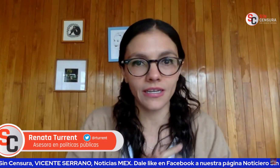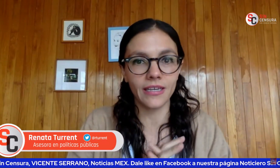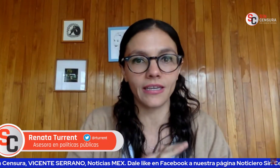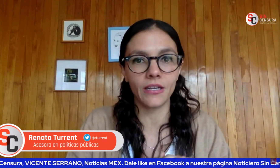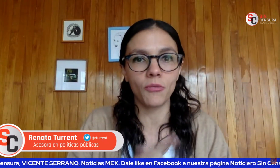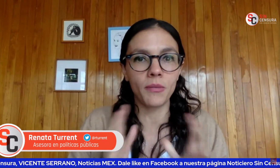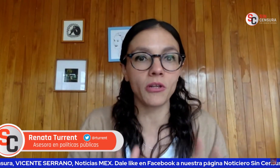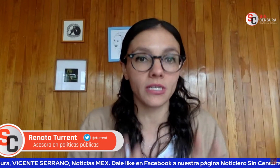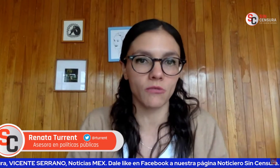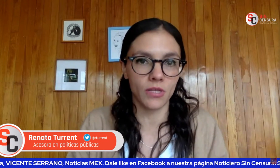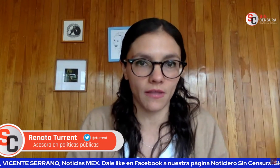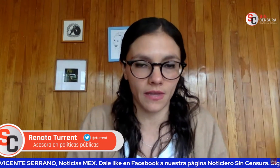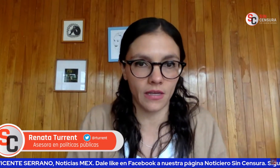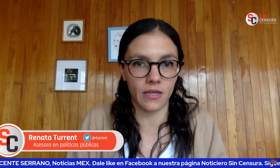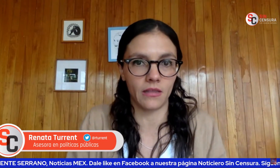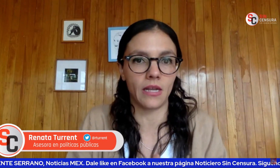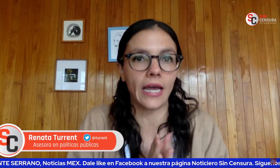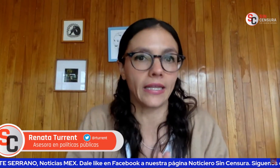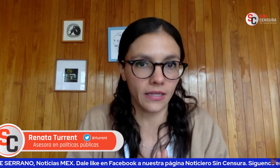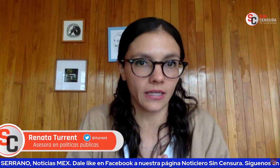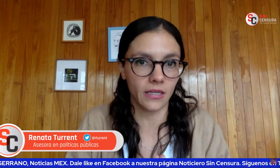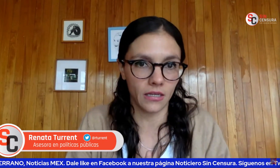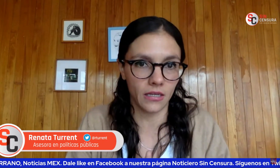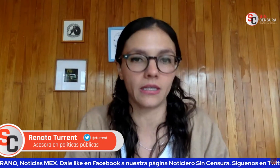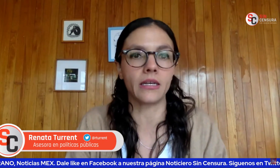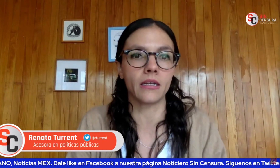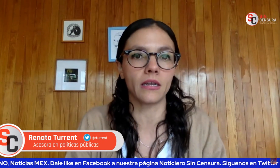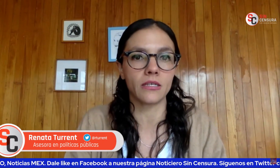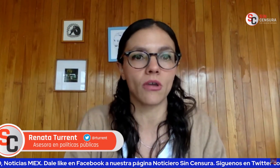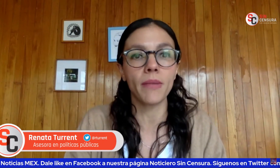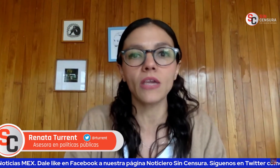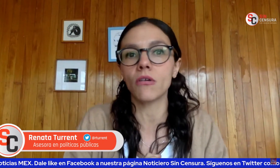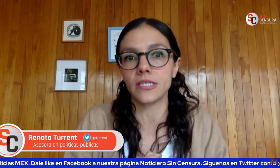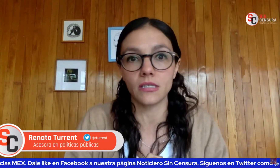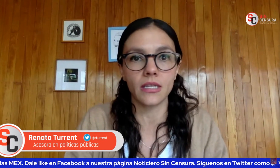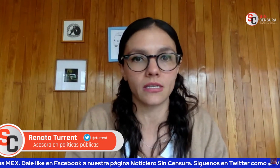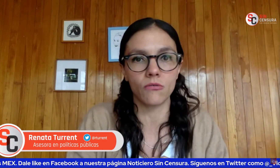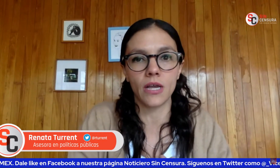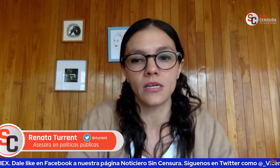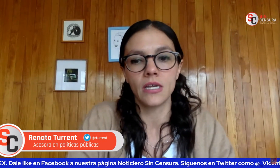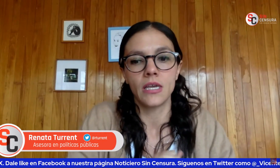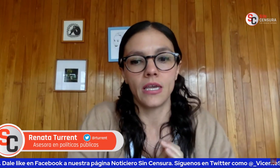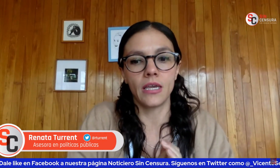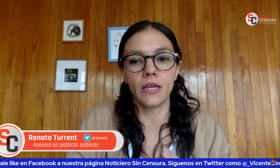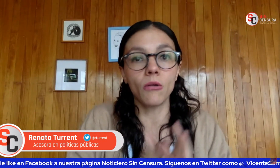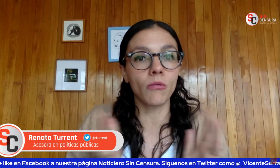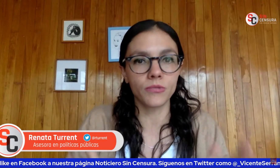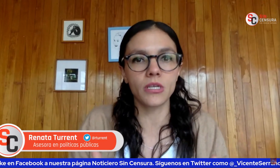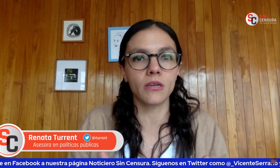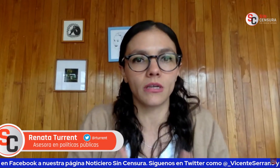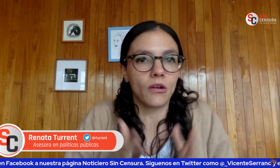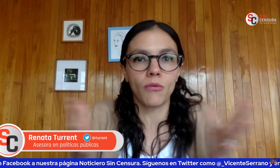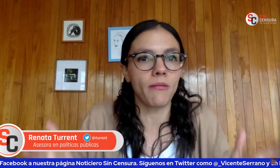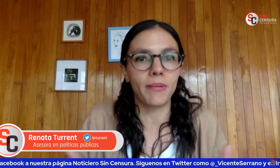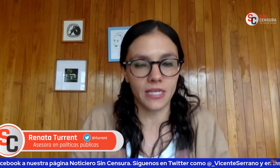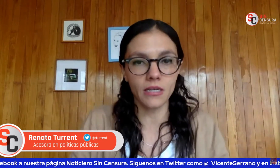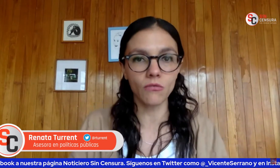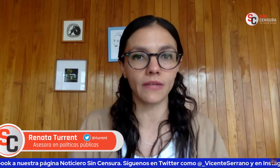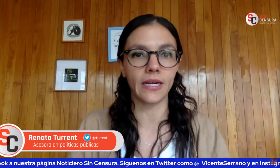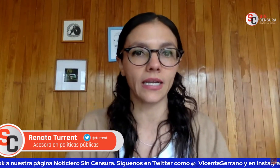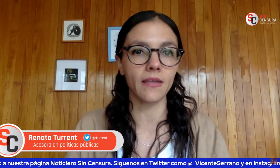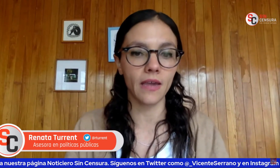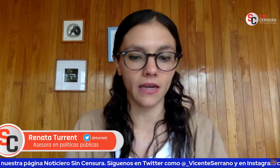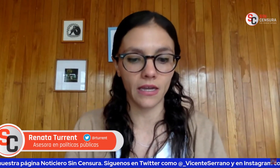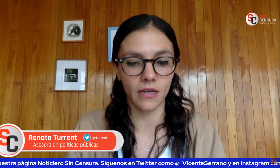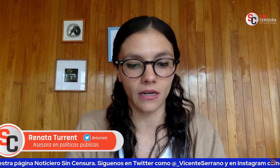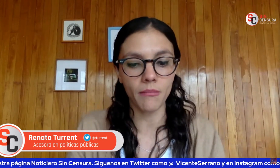otra cosa, lo primero es la seguridad de la gente en la Ciudad de México, que se sienta segura, que no vuelva a pasar